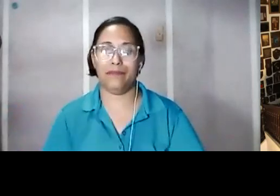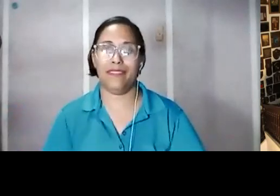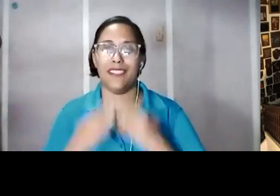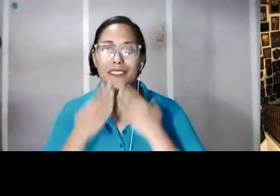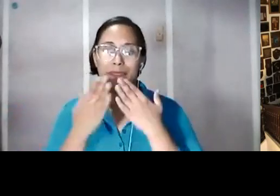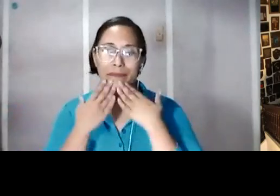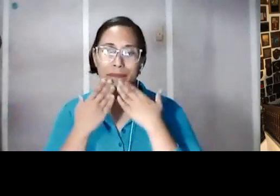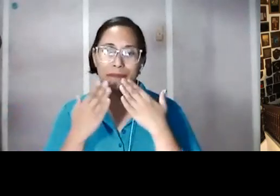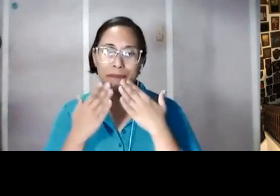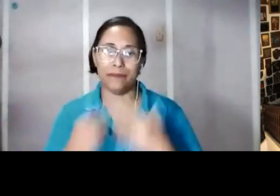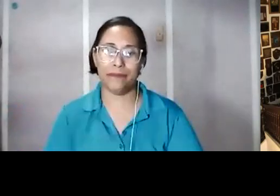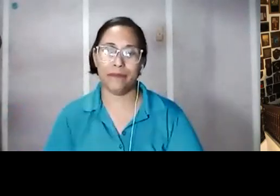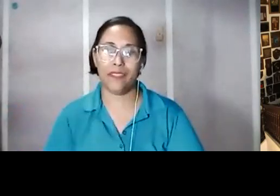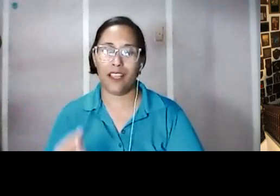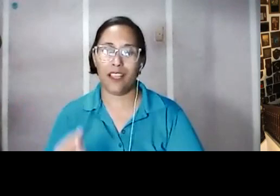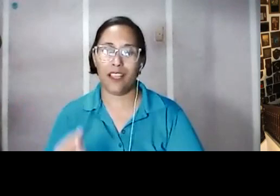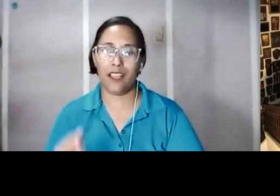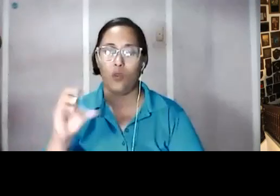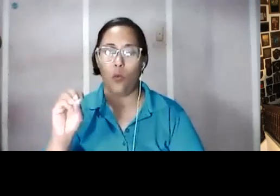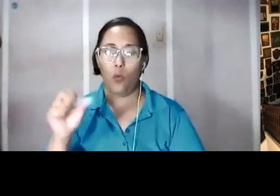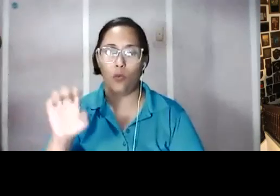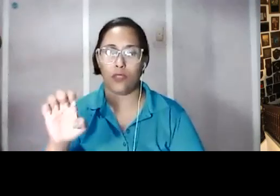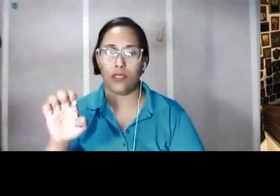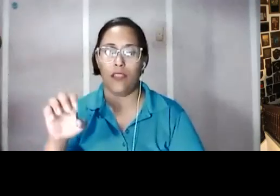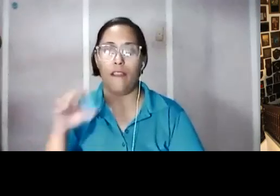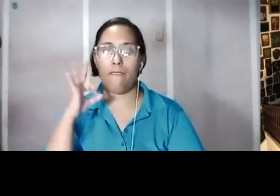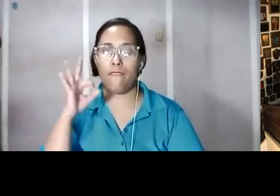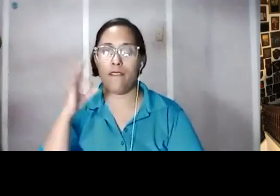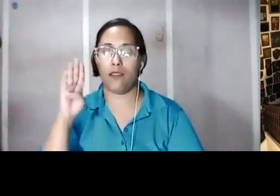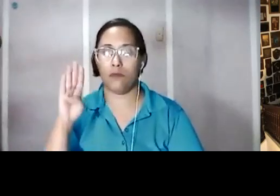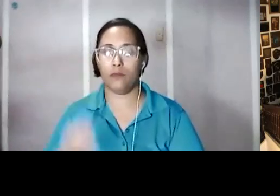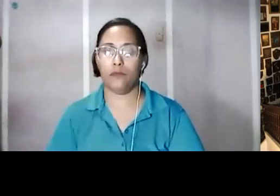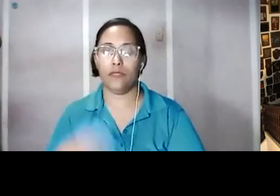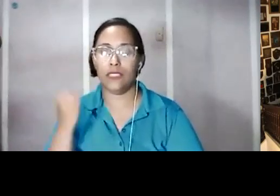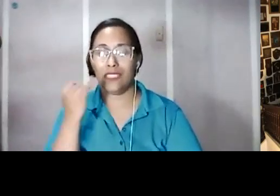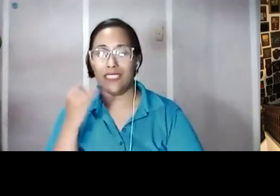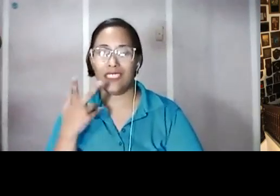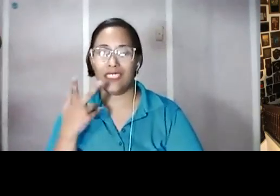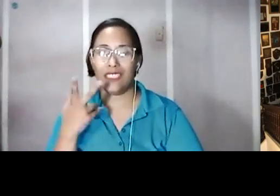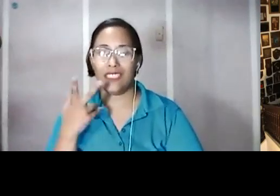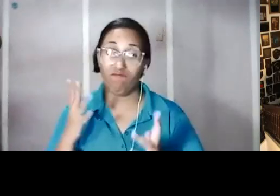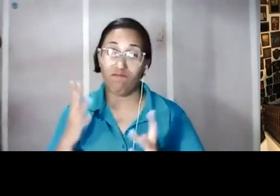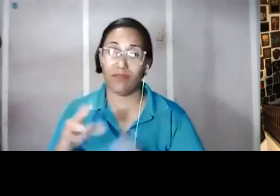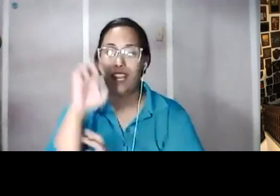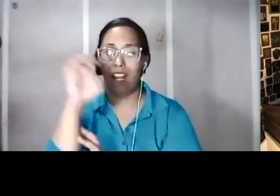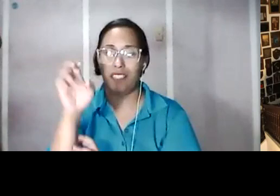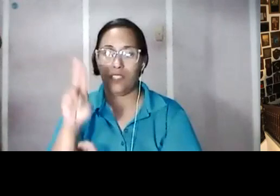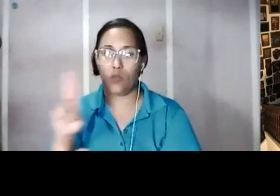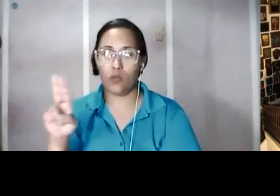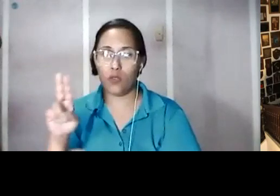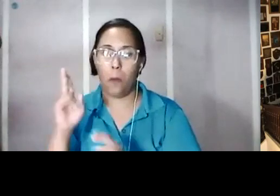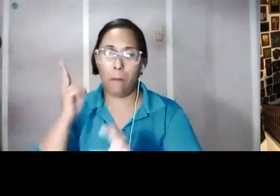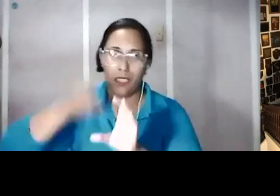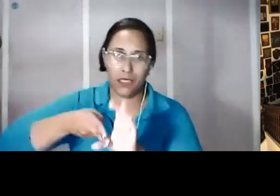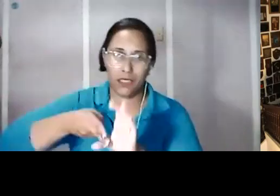Gracias. Pregunta José a través de Facebook si de casualidad los estadounidenses participaban en el